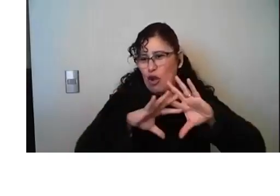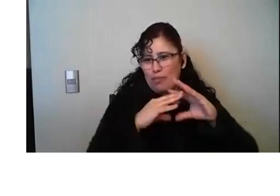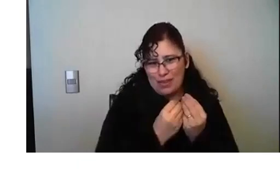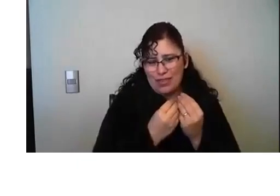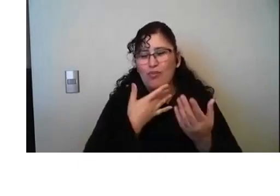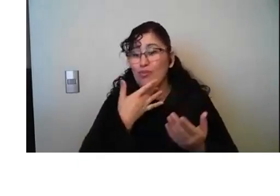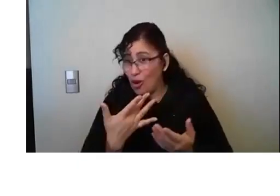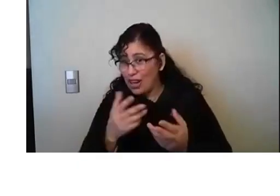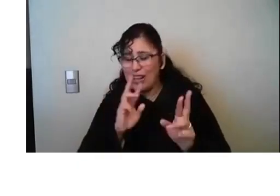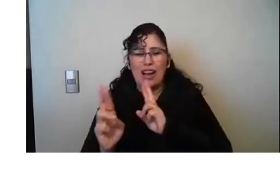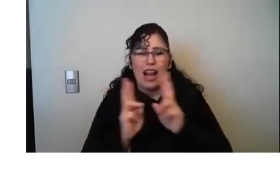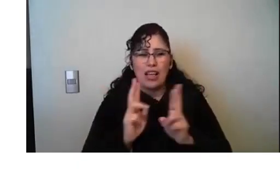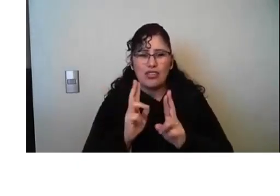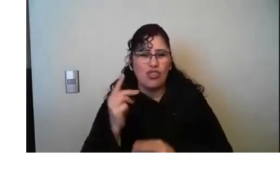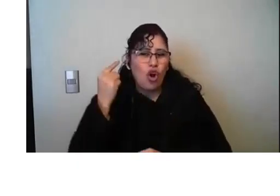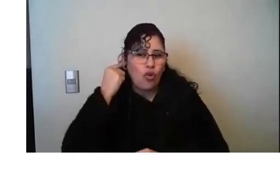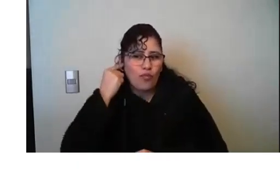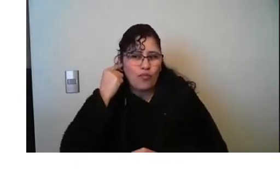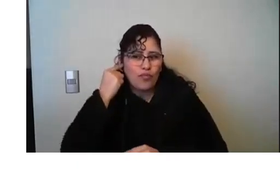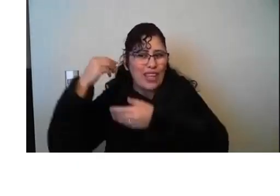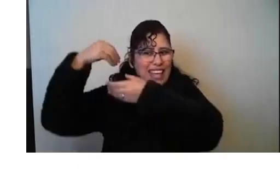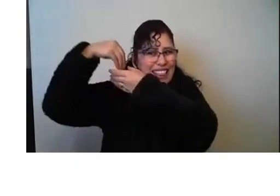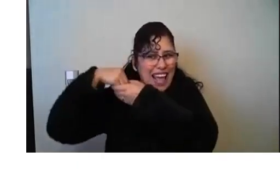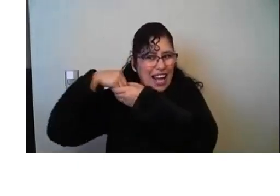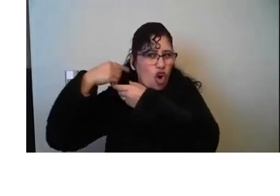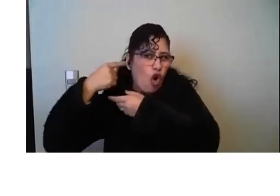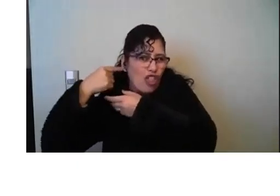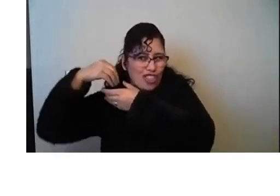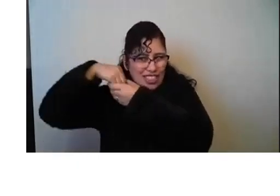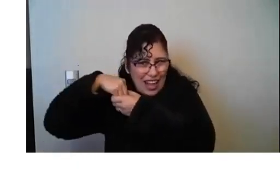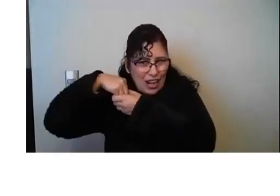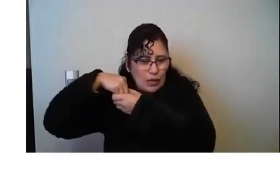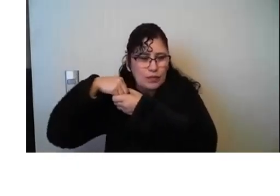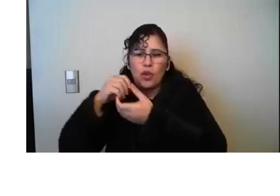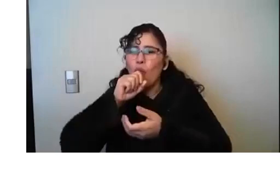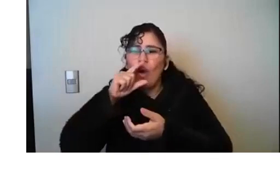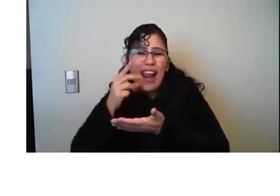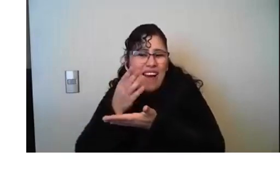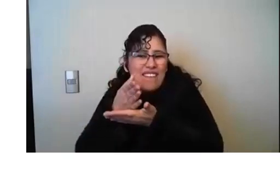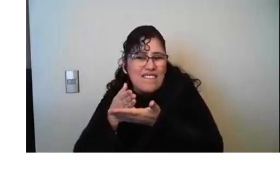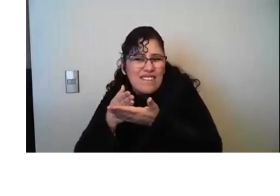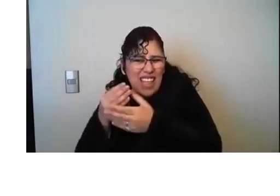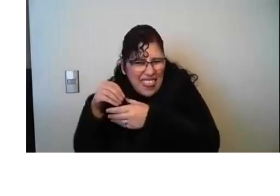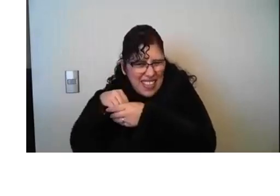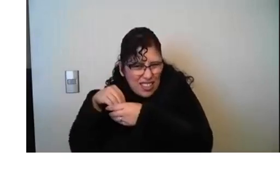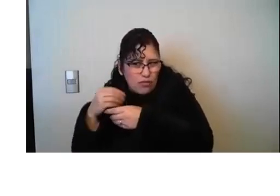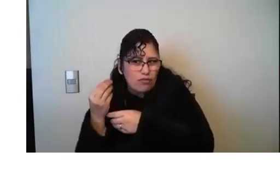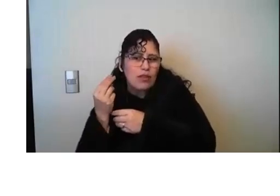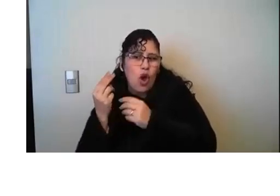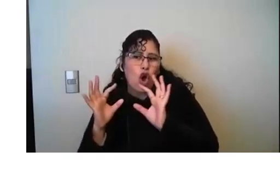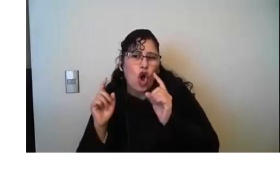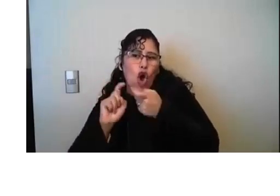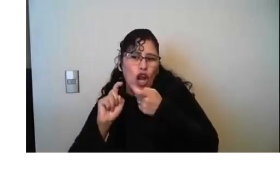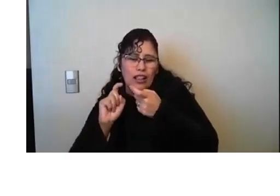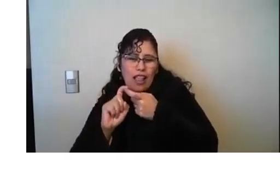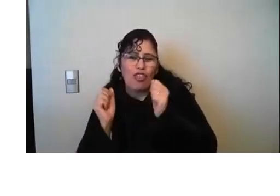relación con el oído interno, el sector del oído interno que es el vestíbulo, es decir, donde están